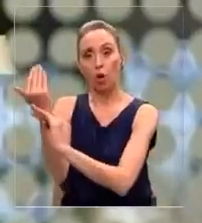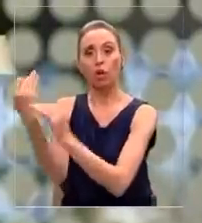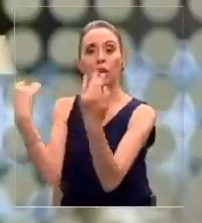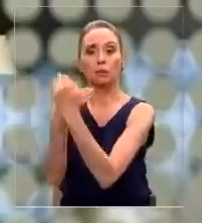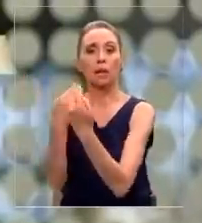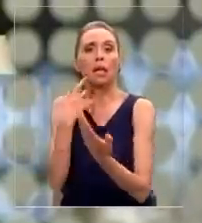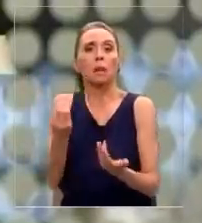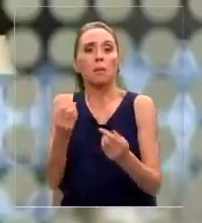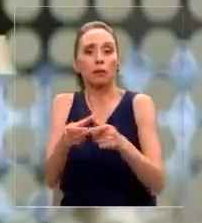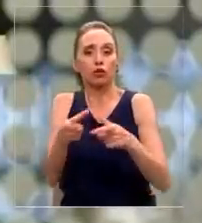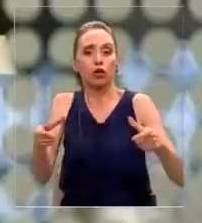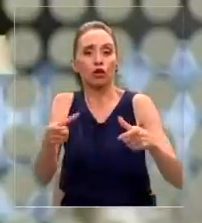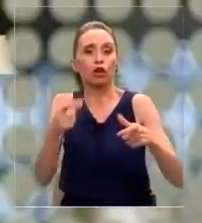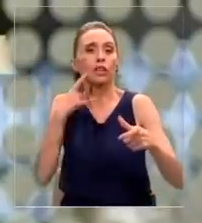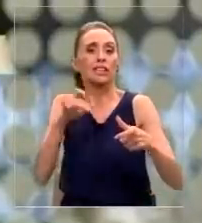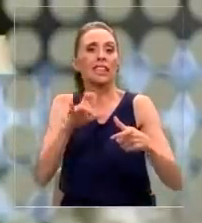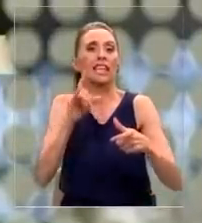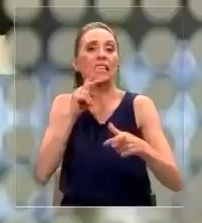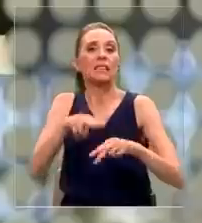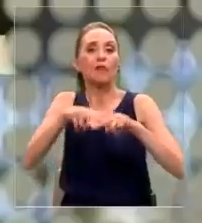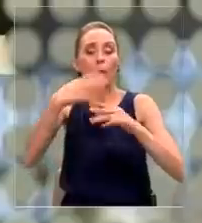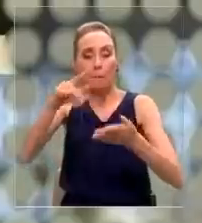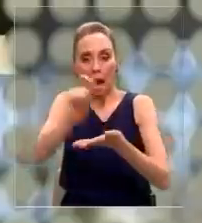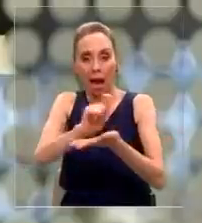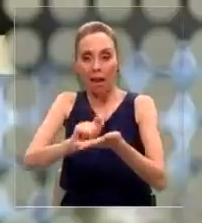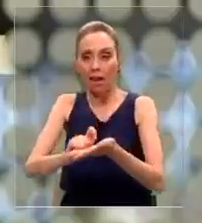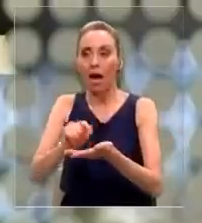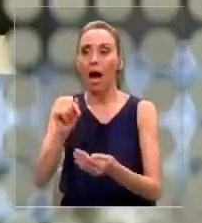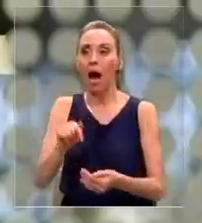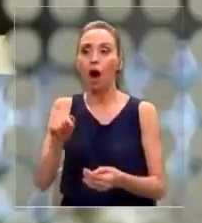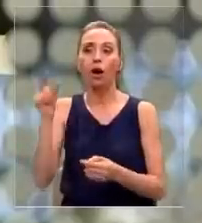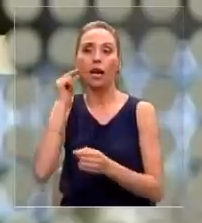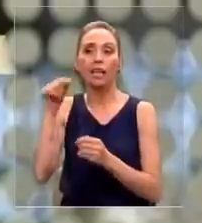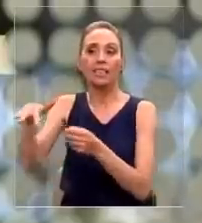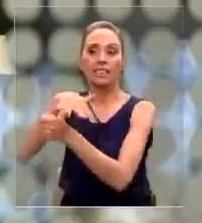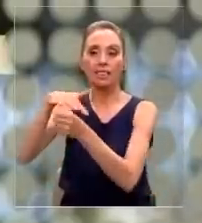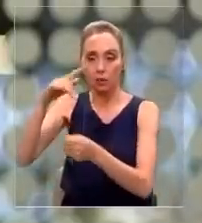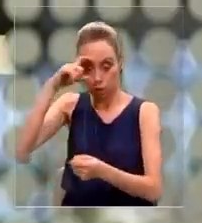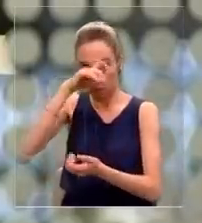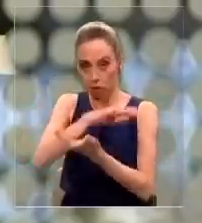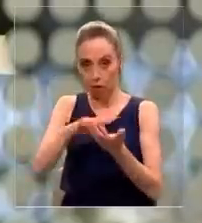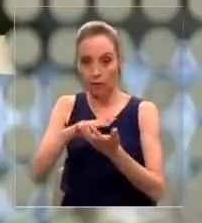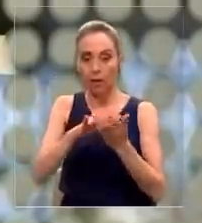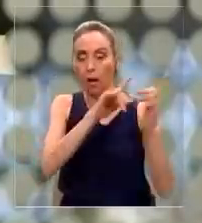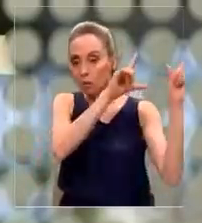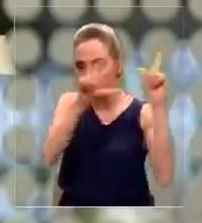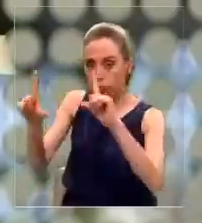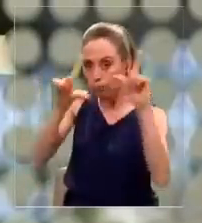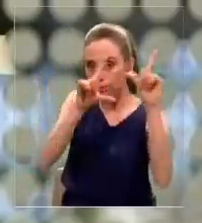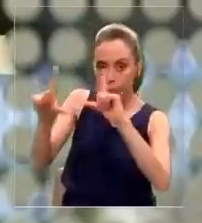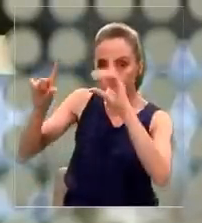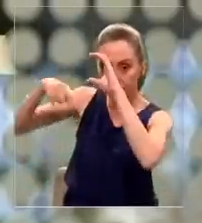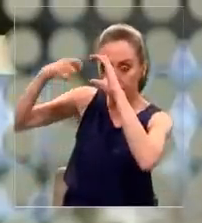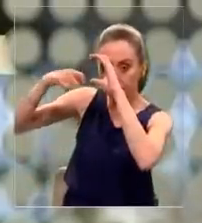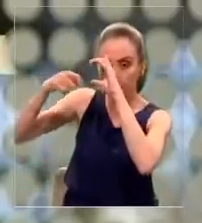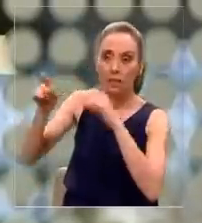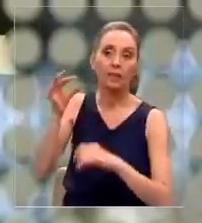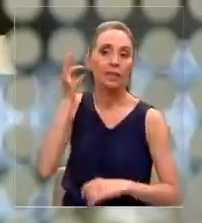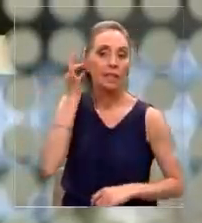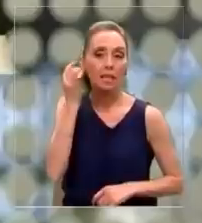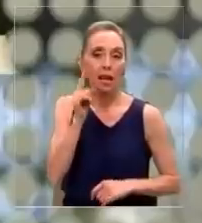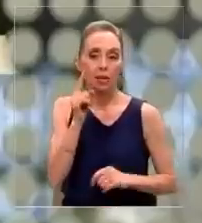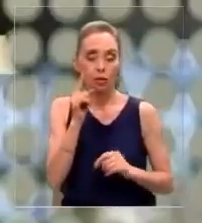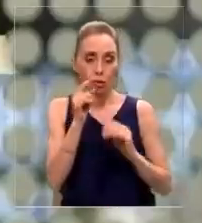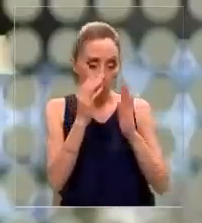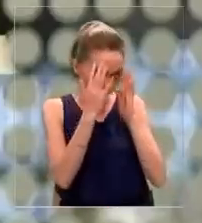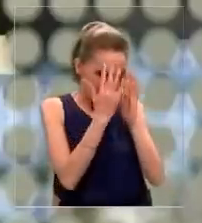explicaciones? Es que en realidad hoy en día está en una situación súper complicada mediáticamente y no creo que esté